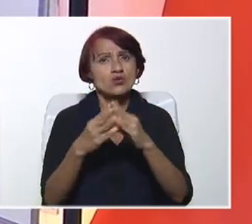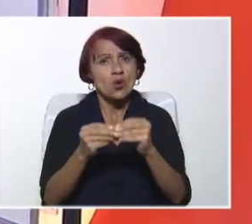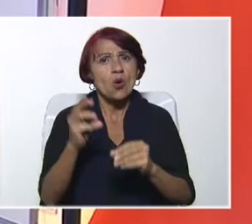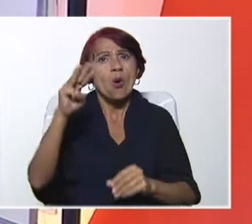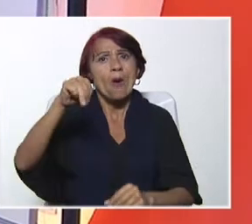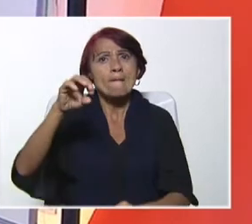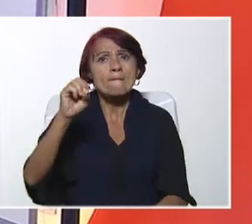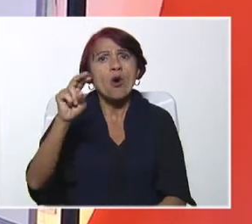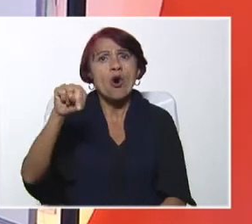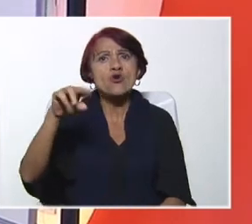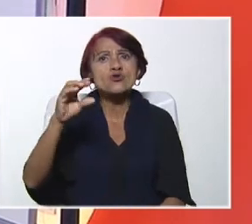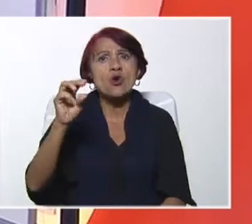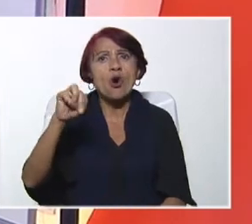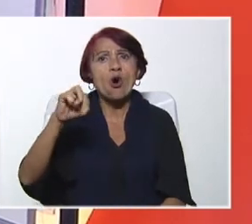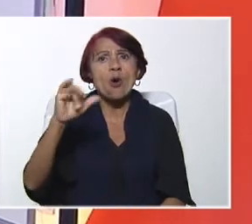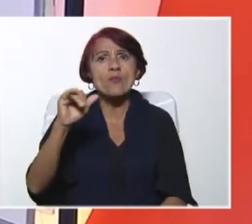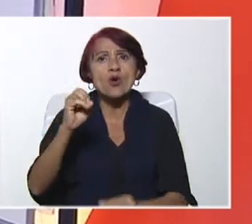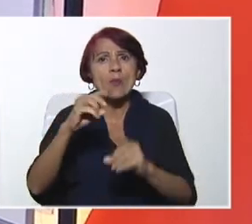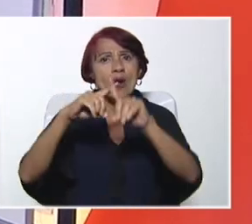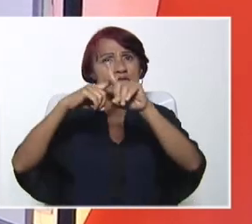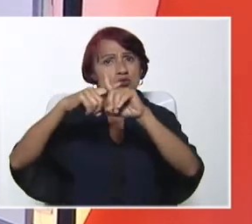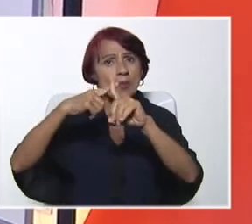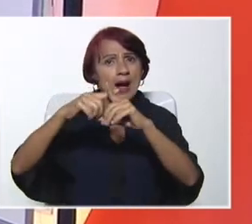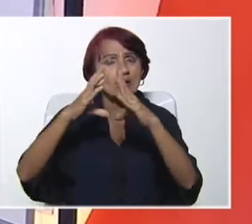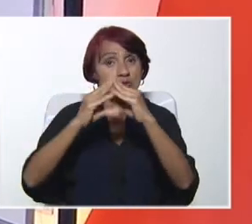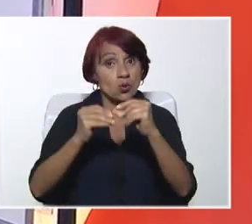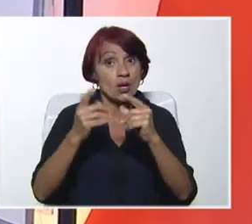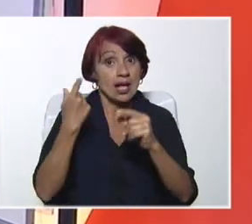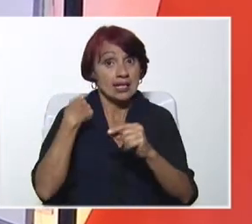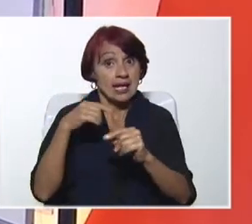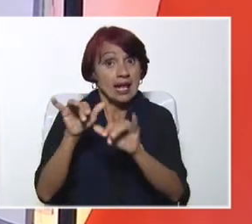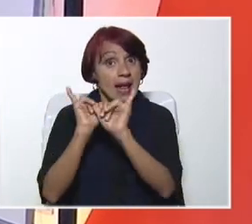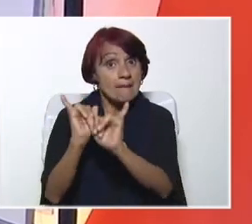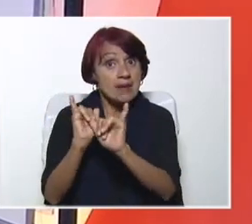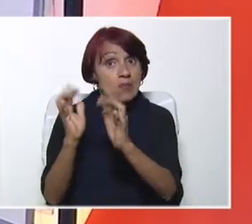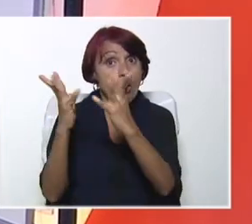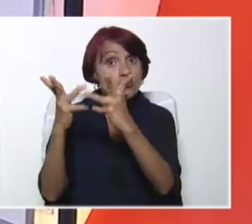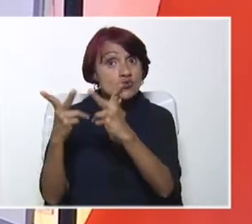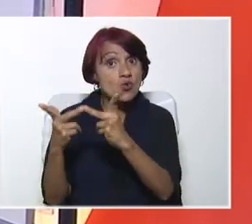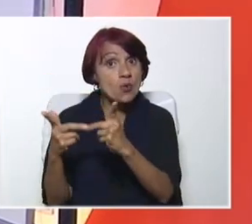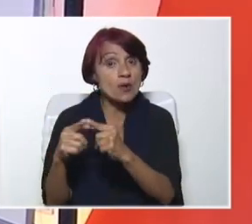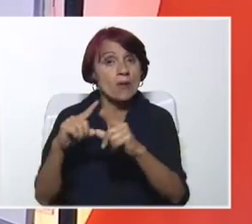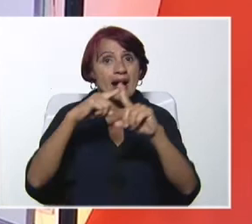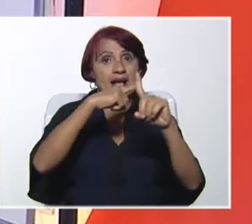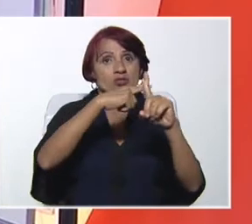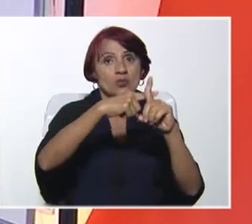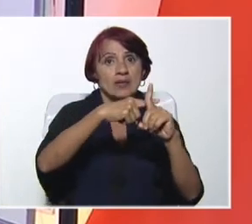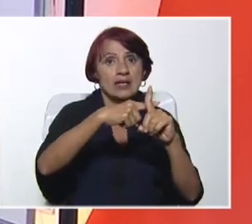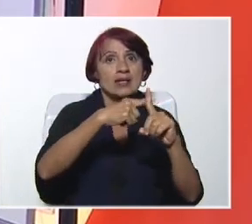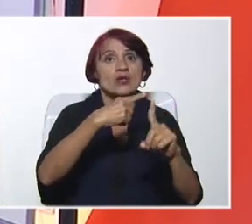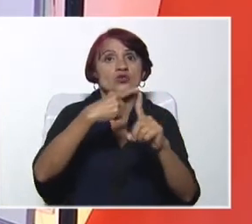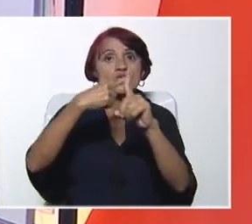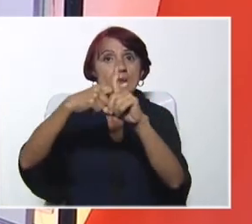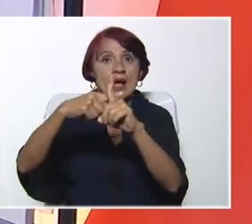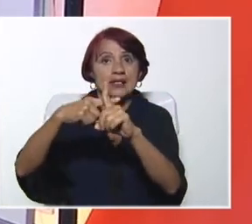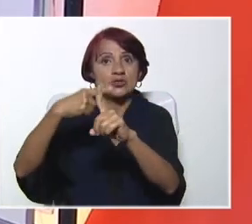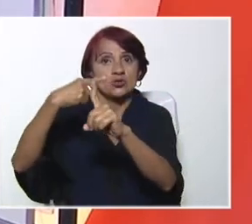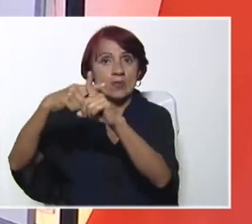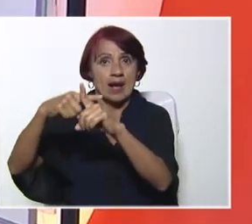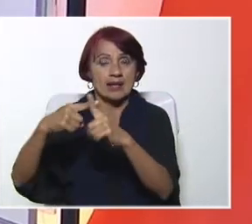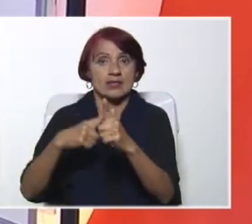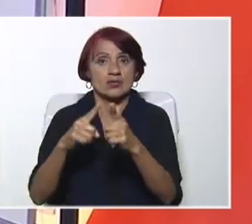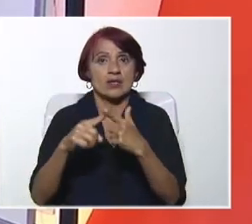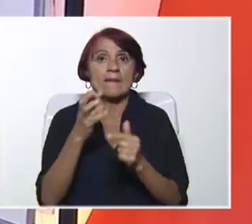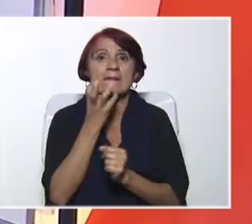monomio podemos sumar con cuál otro. Es decir, los que tengan el mismo grado son los que vamos a sumar unos con otros. Por